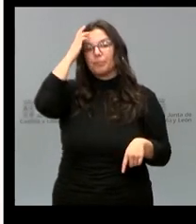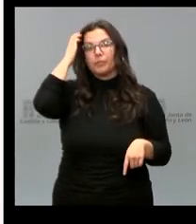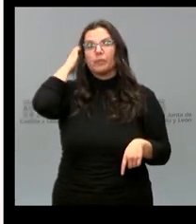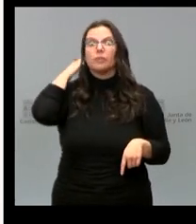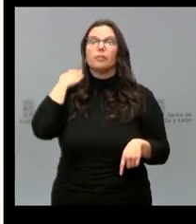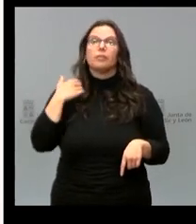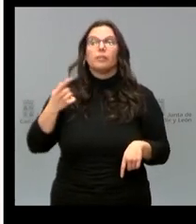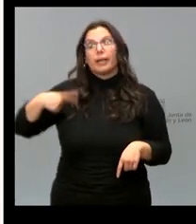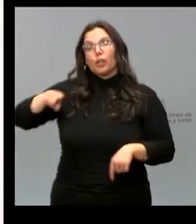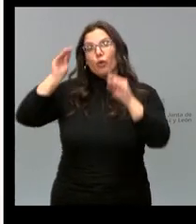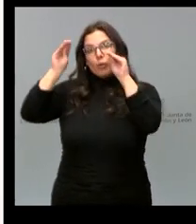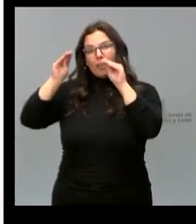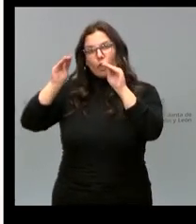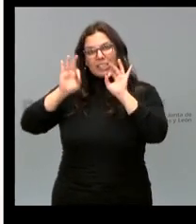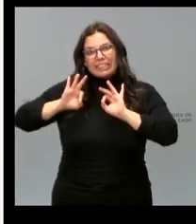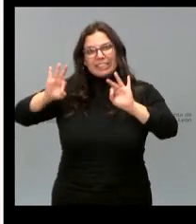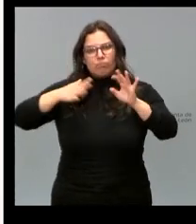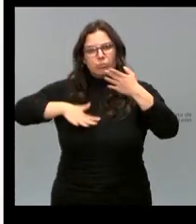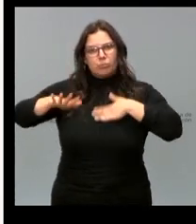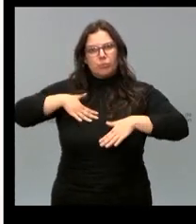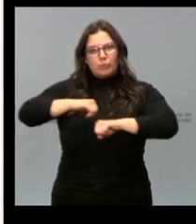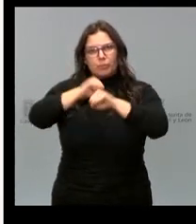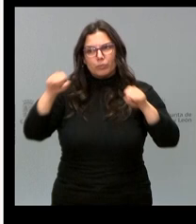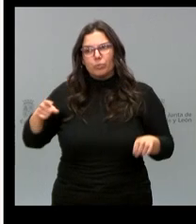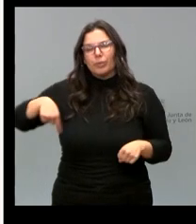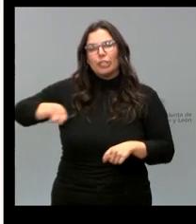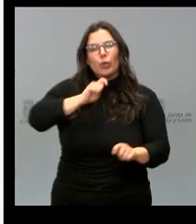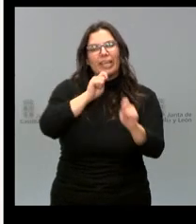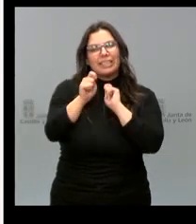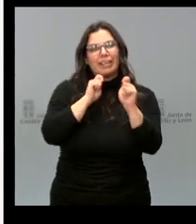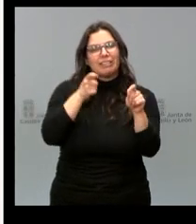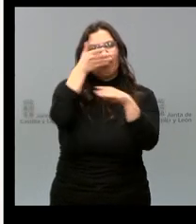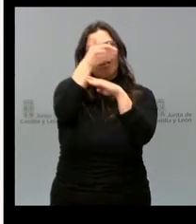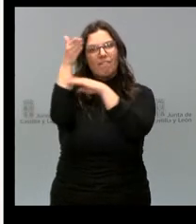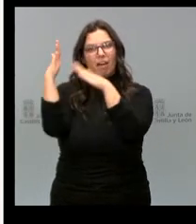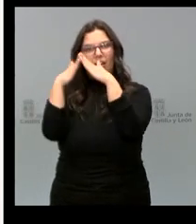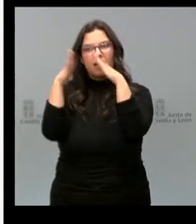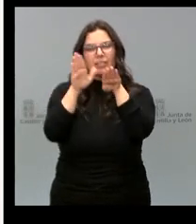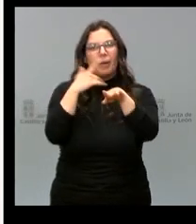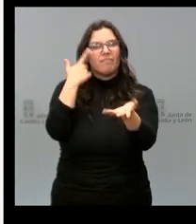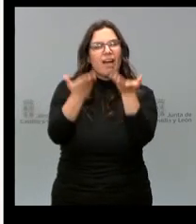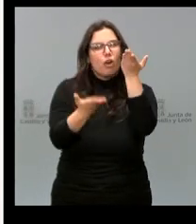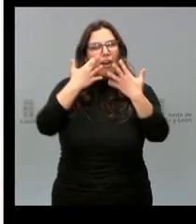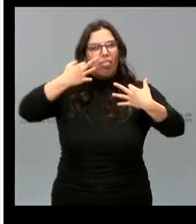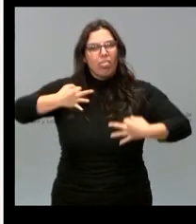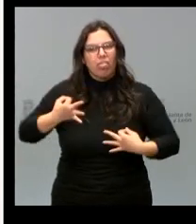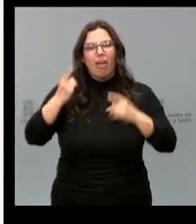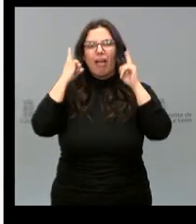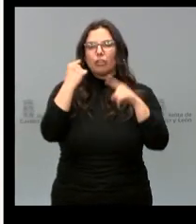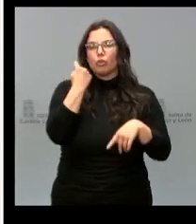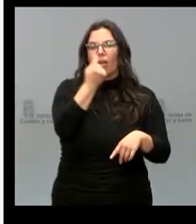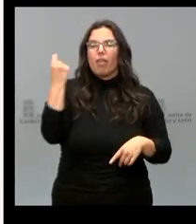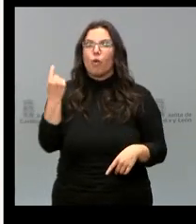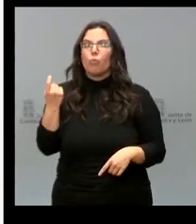con una formación especializada, hagan una entrevista domiciliaria para valorar con precisión su caso y